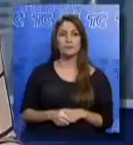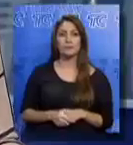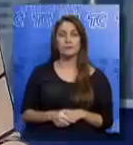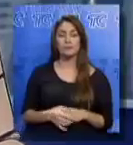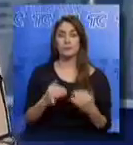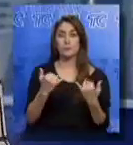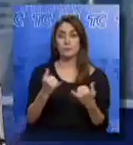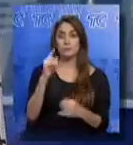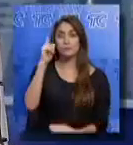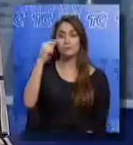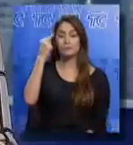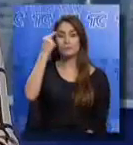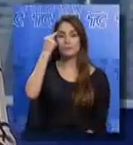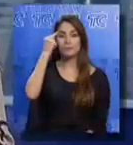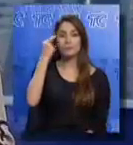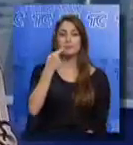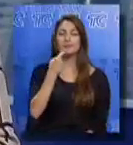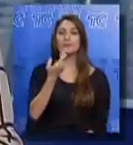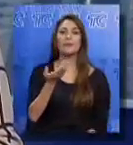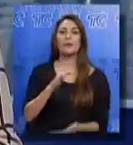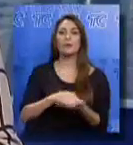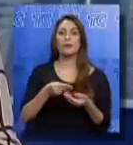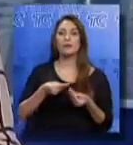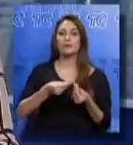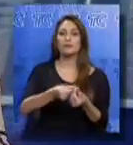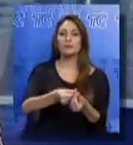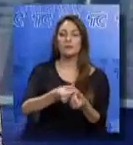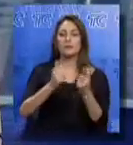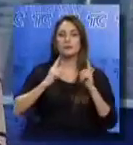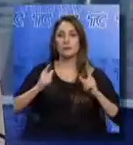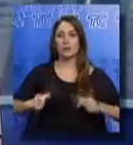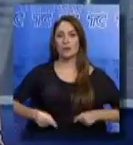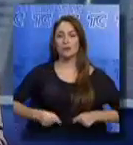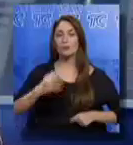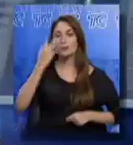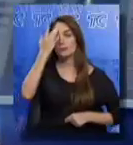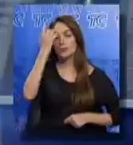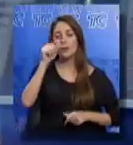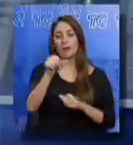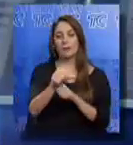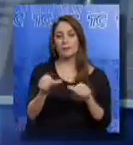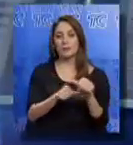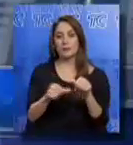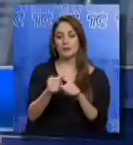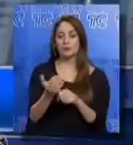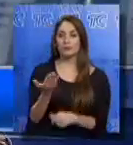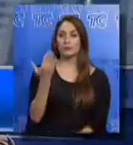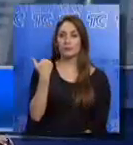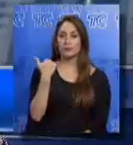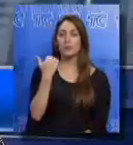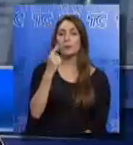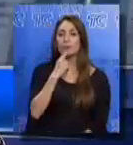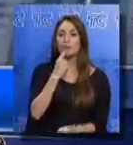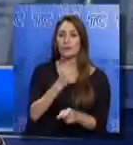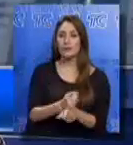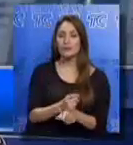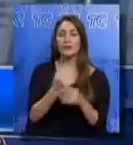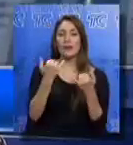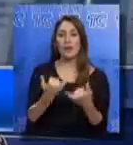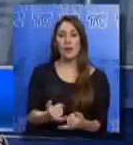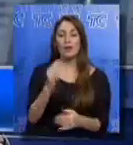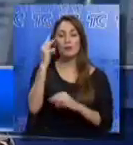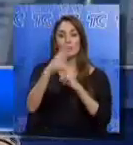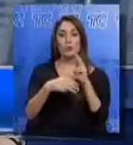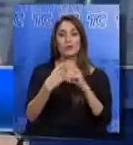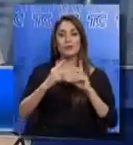El actual gobierno ha sextuplicado la inversión en el área de la salud con respecto a las administraciones anteriores. Por tal motivo, la Organización